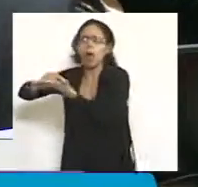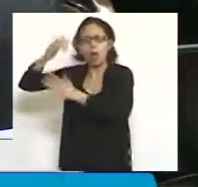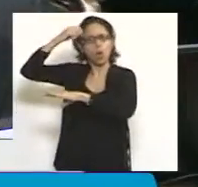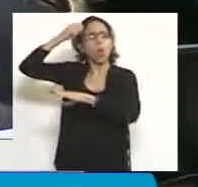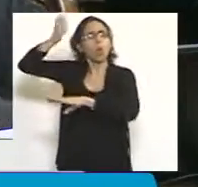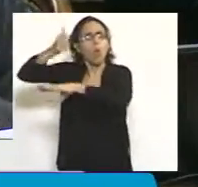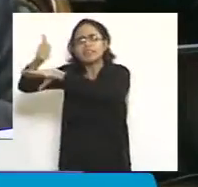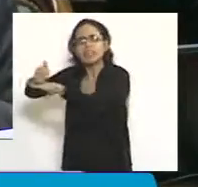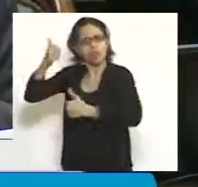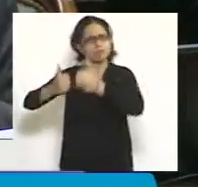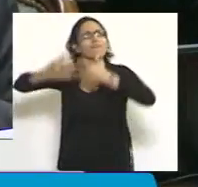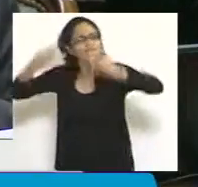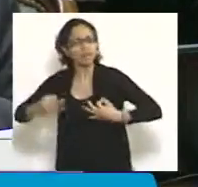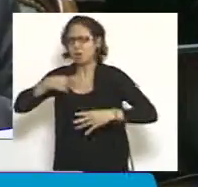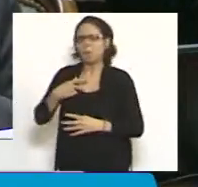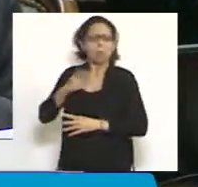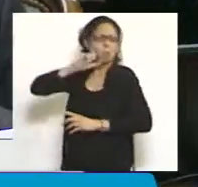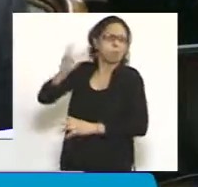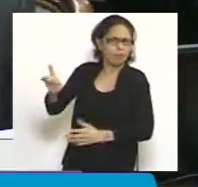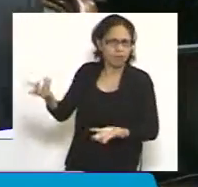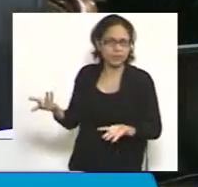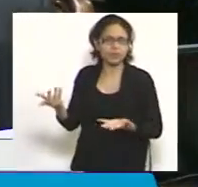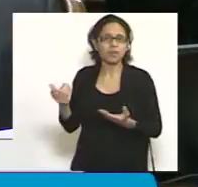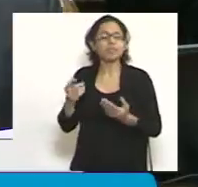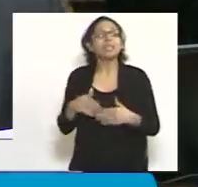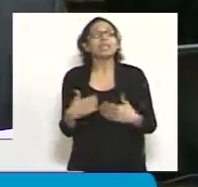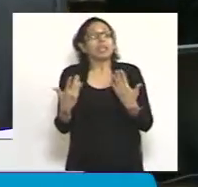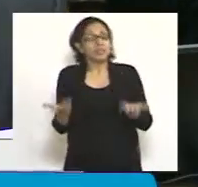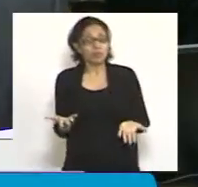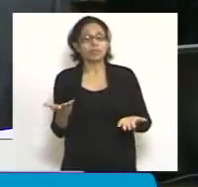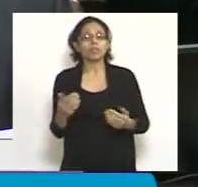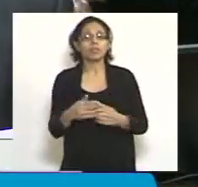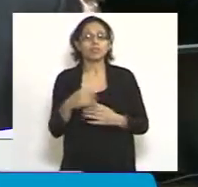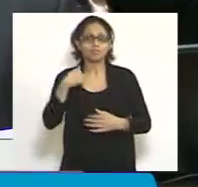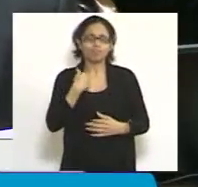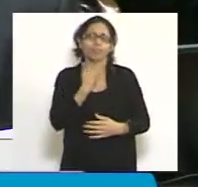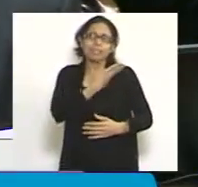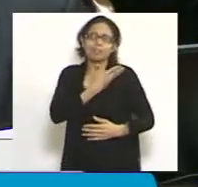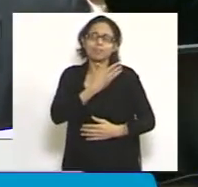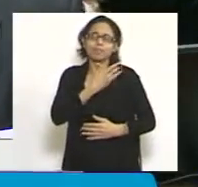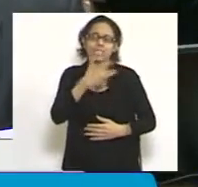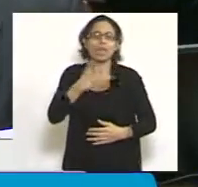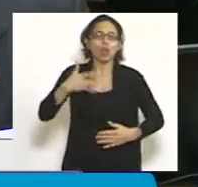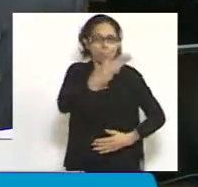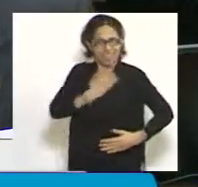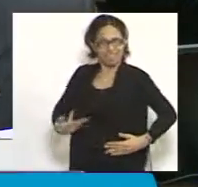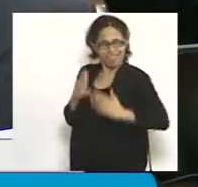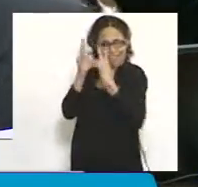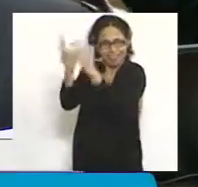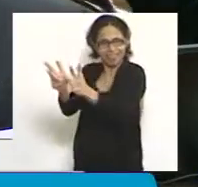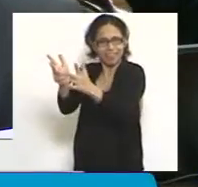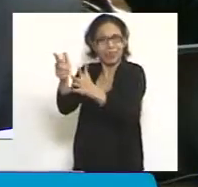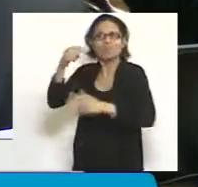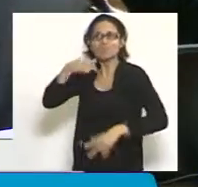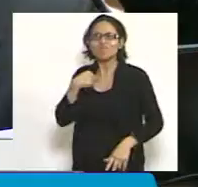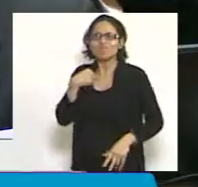de ese concurso. Por ello, señora presidenta, vemos